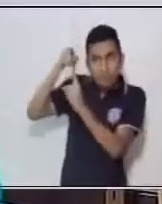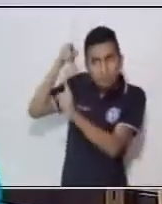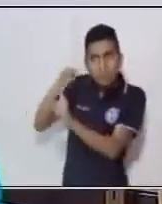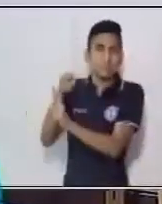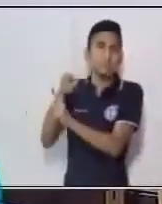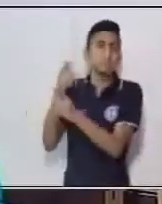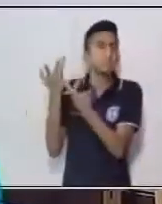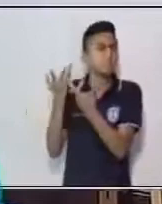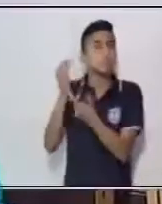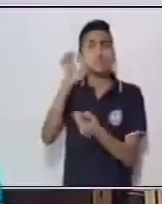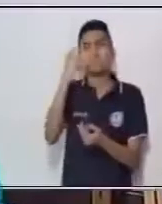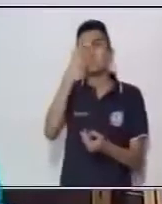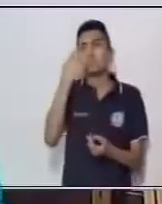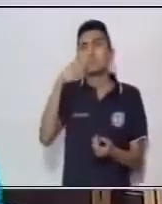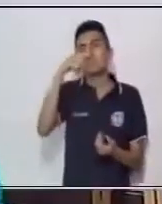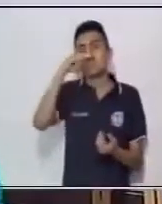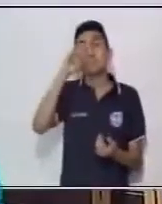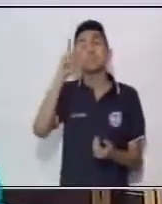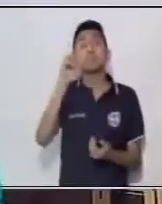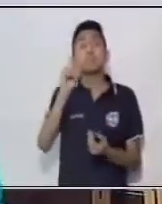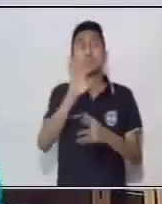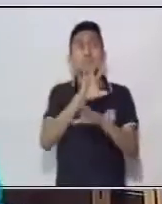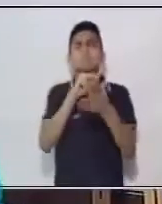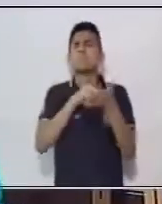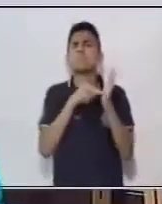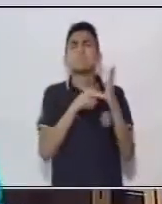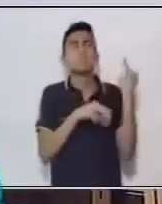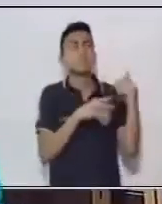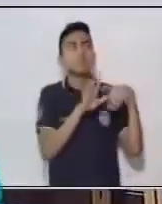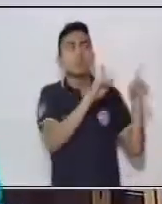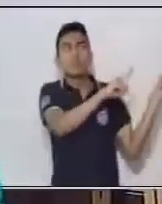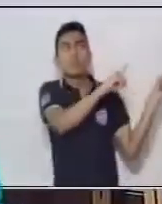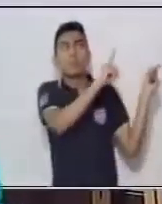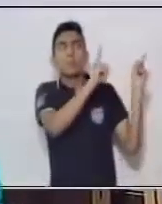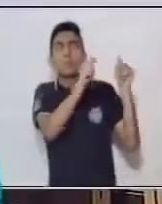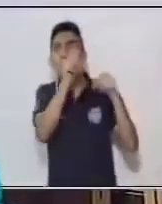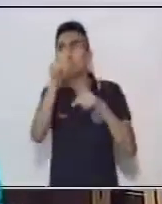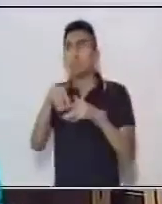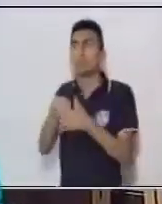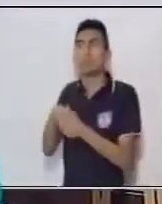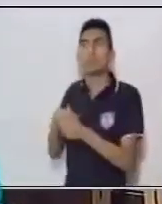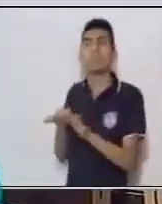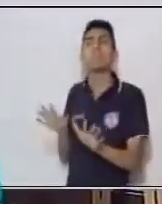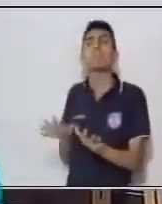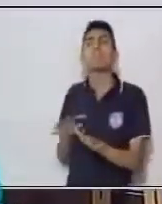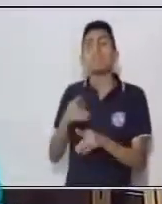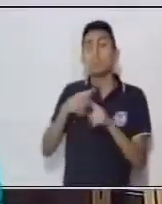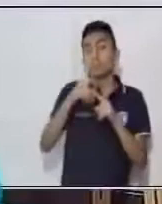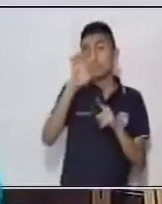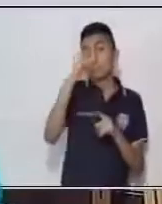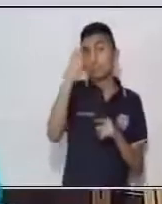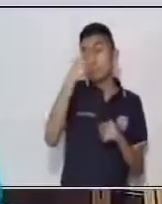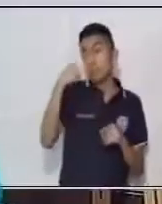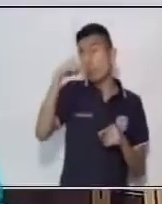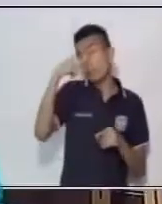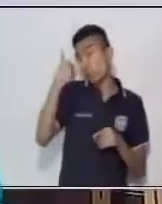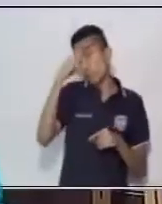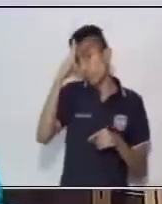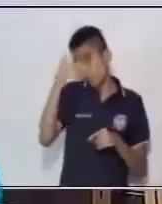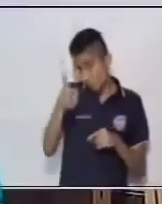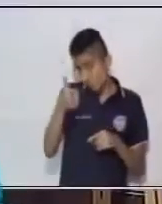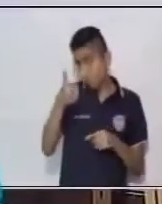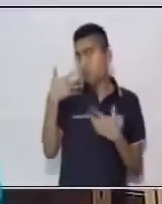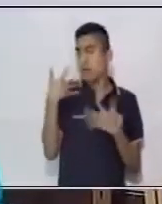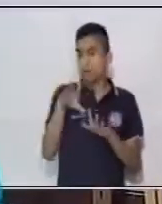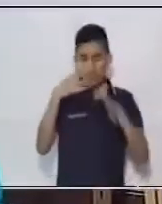Porque ese estuvo ya nos da la idea que paró esa acción. Mientras que estaba, nos da la sensación que